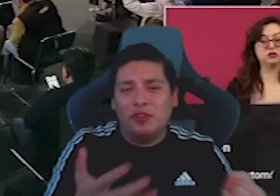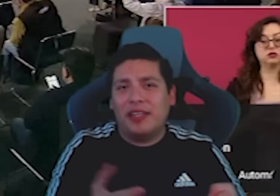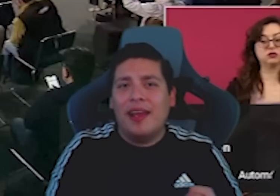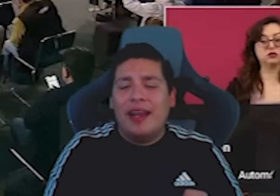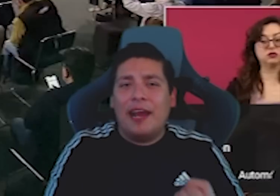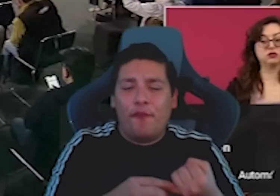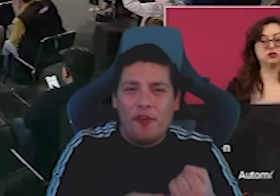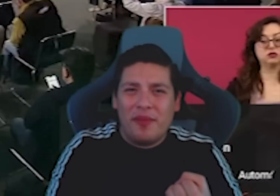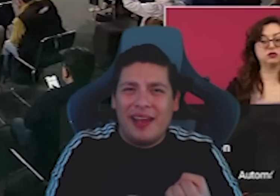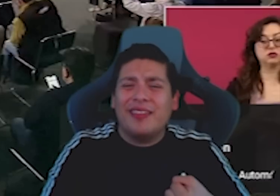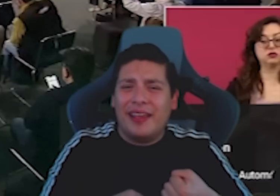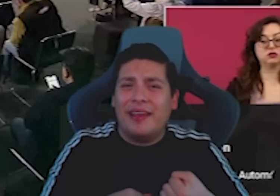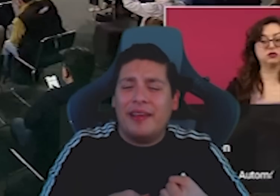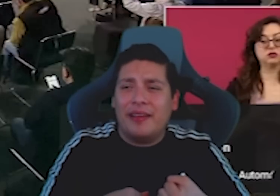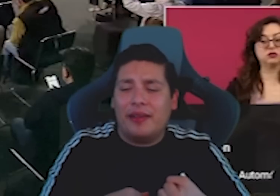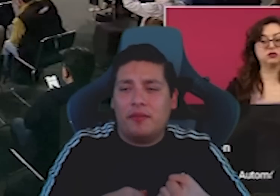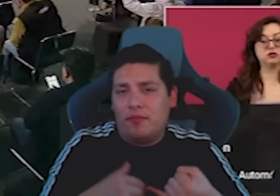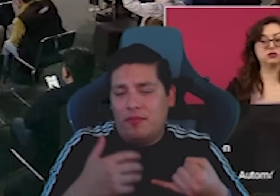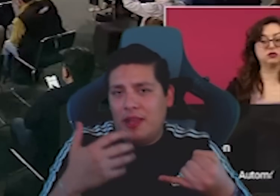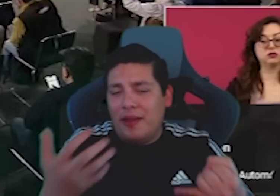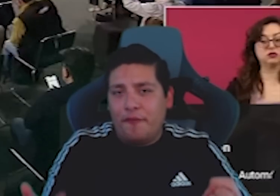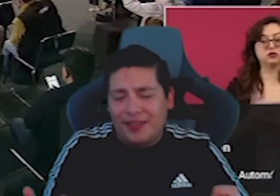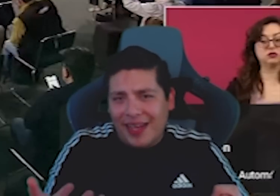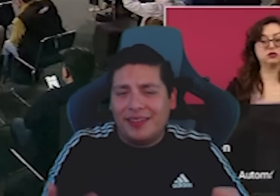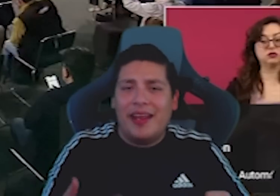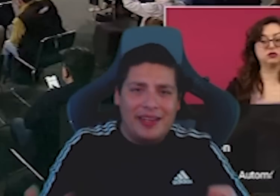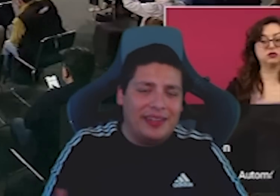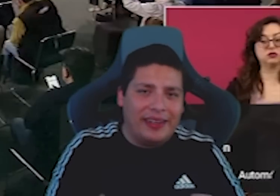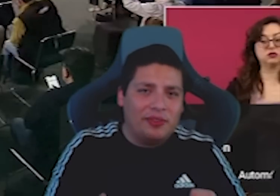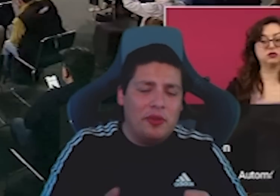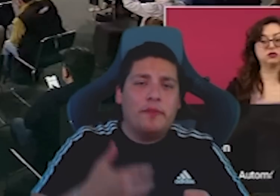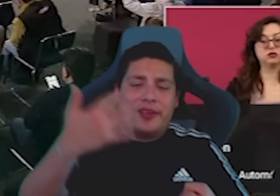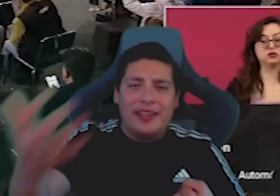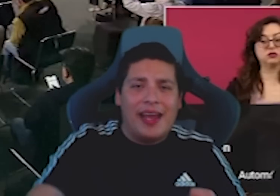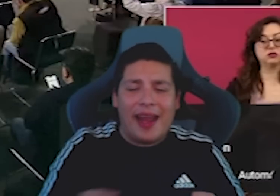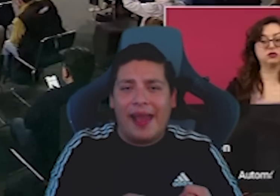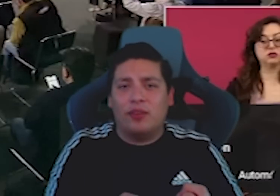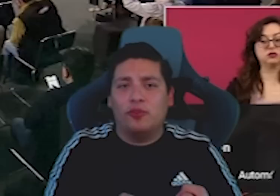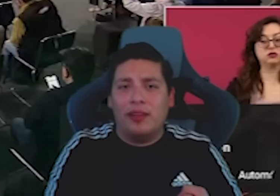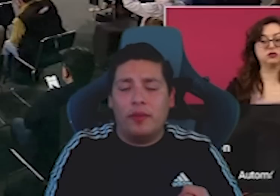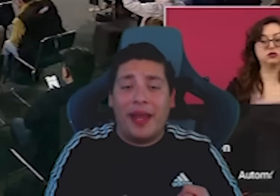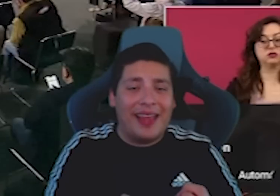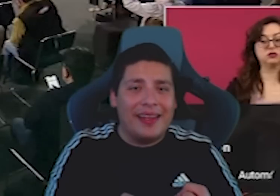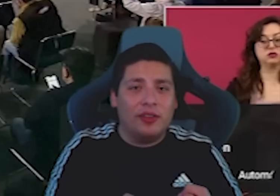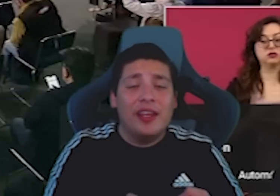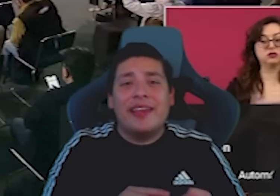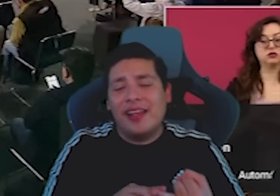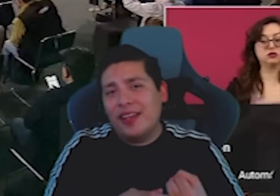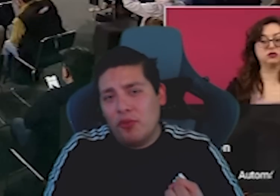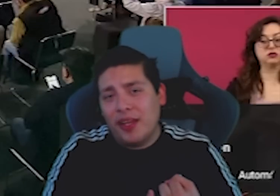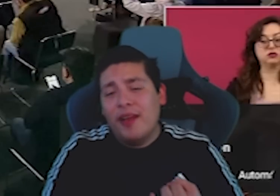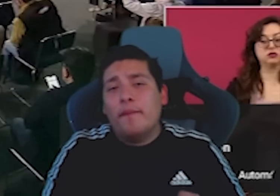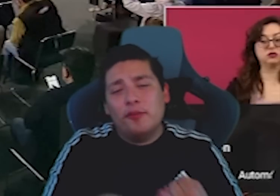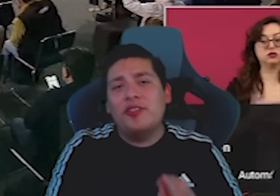no le gusta la forma de manifestarse, en este caso por realizar actos vandálicos,